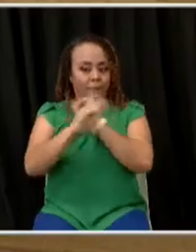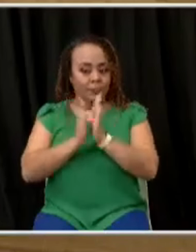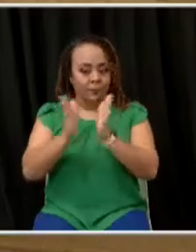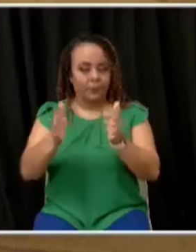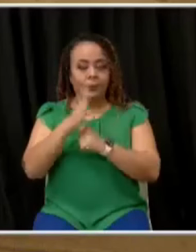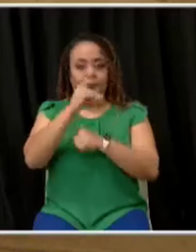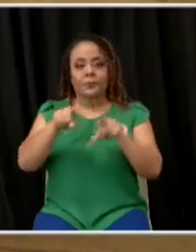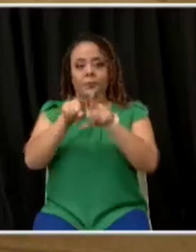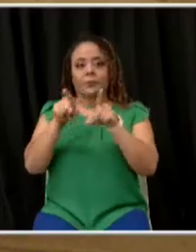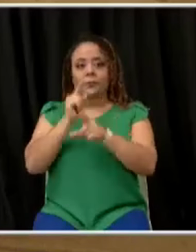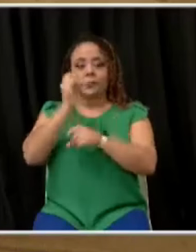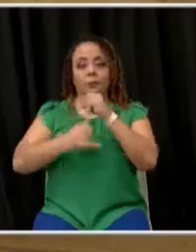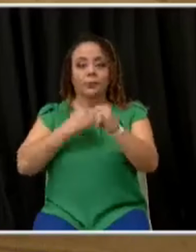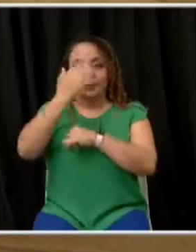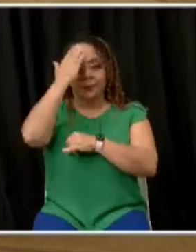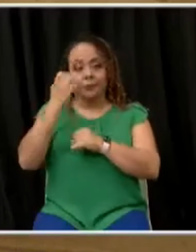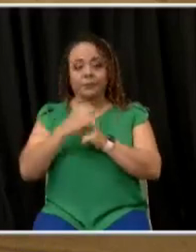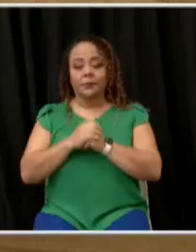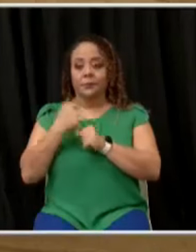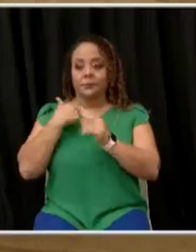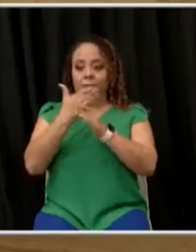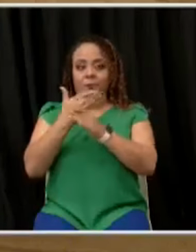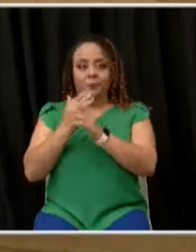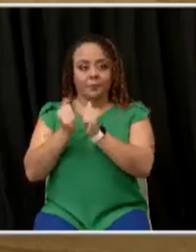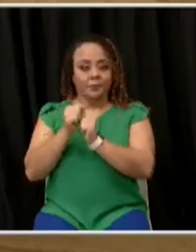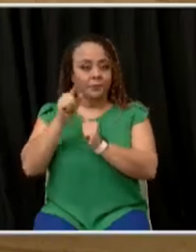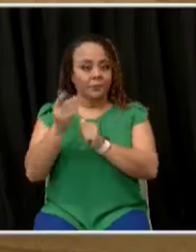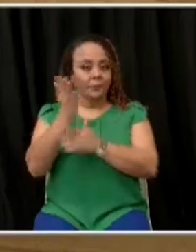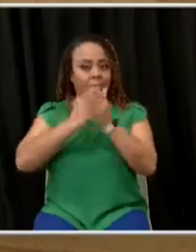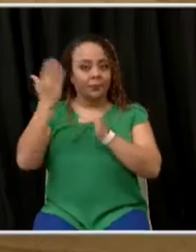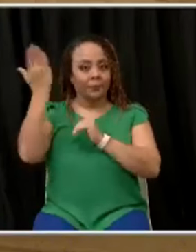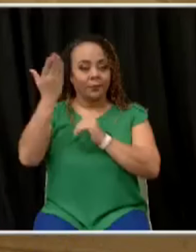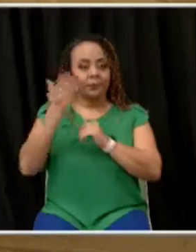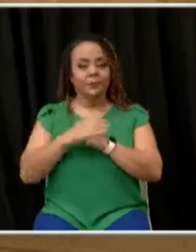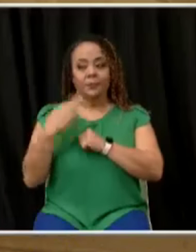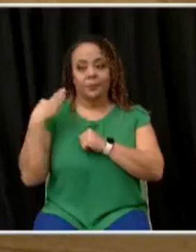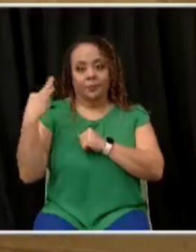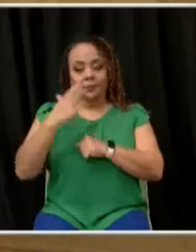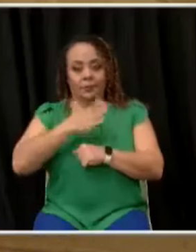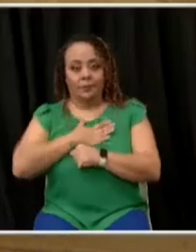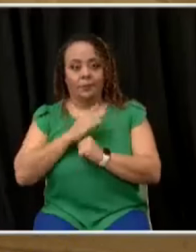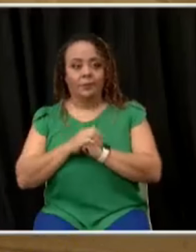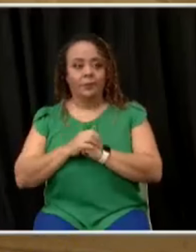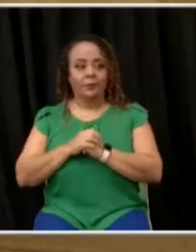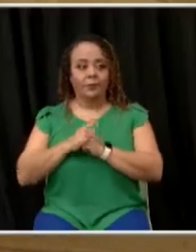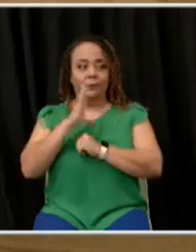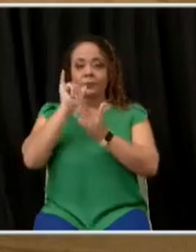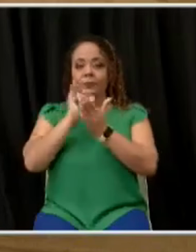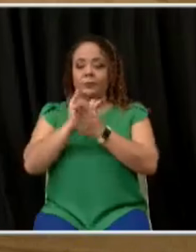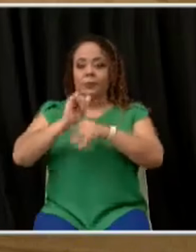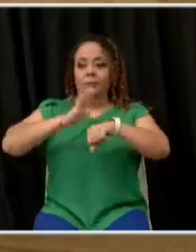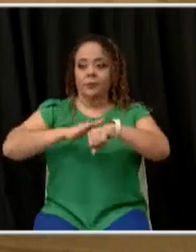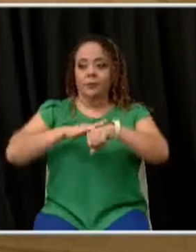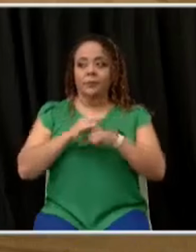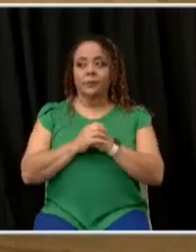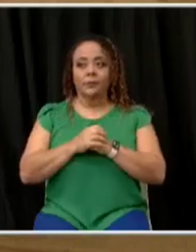supuesto también a nivel internacional, porque ahí he compartido con él algunas charlas a las que me ha invitado y eso nos ha